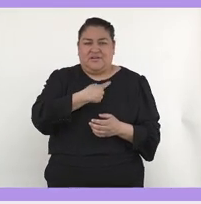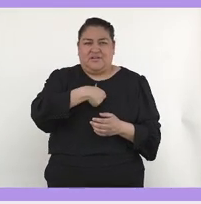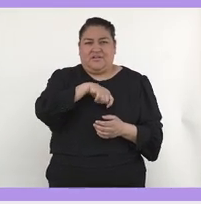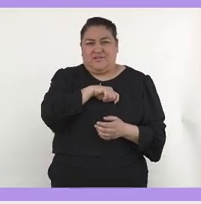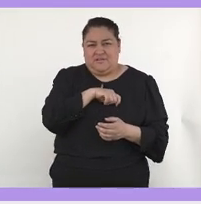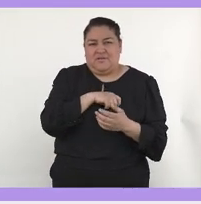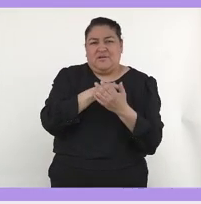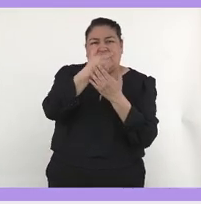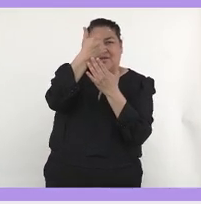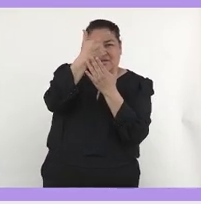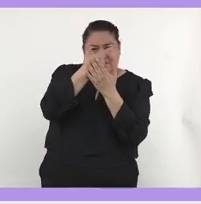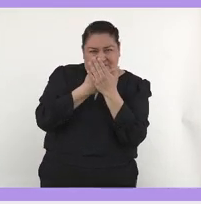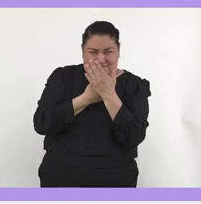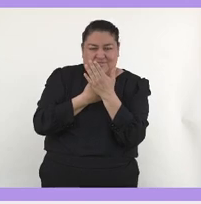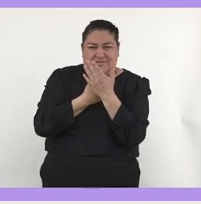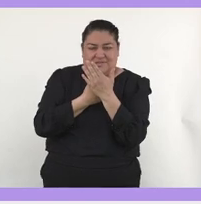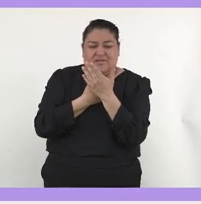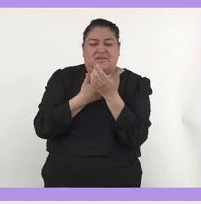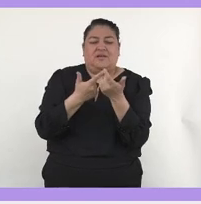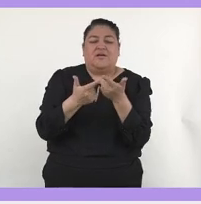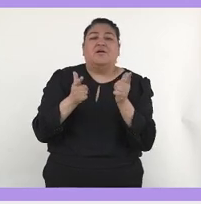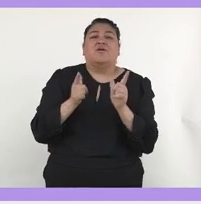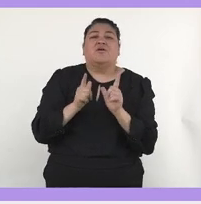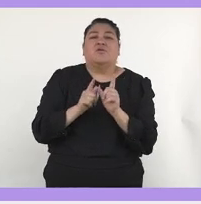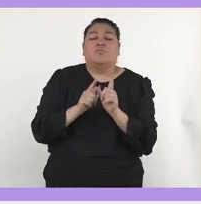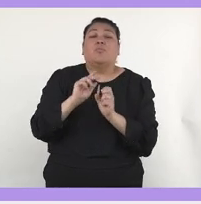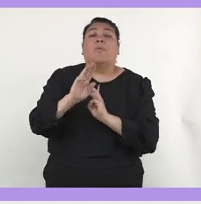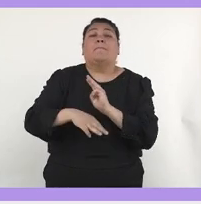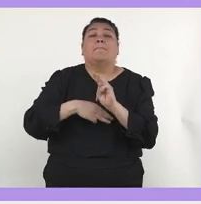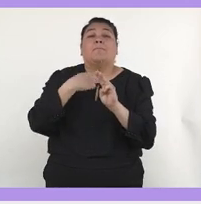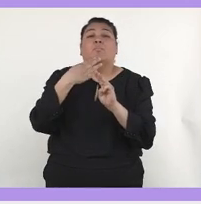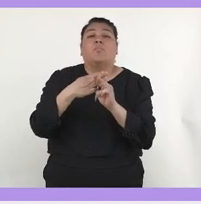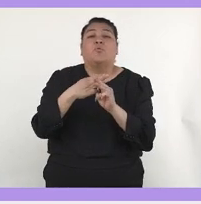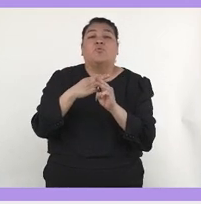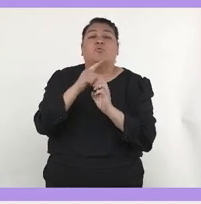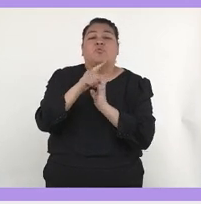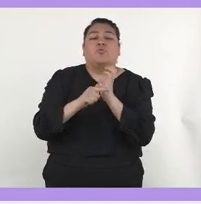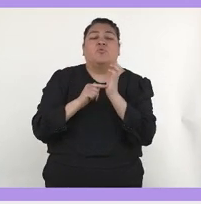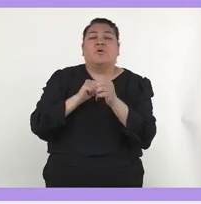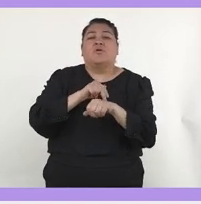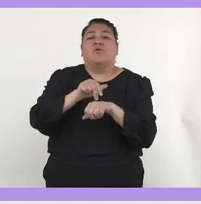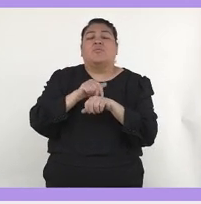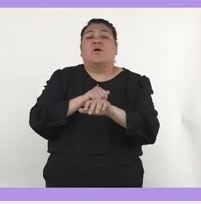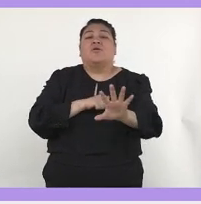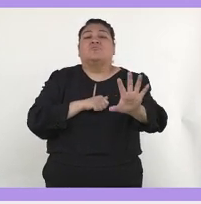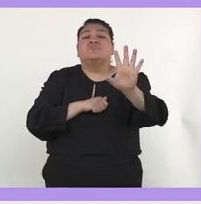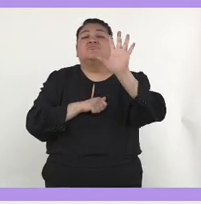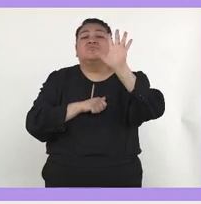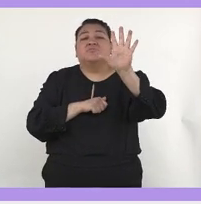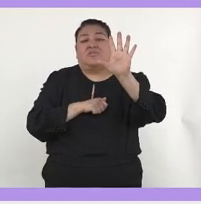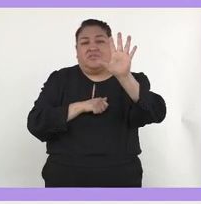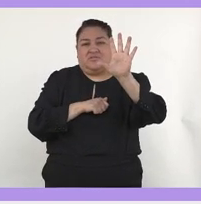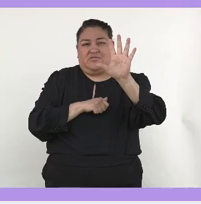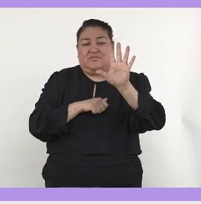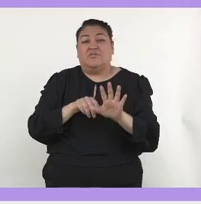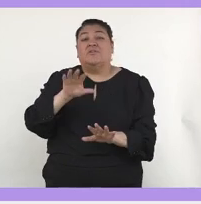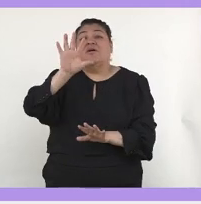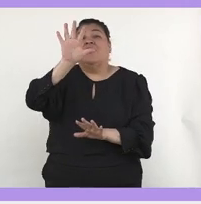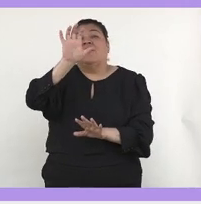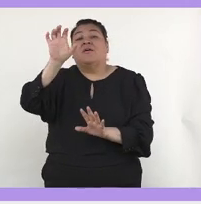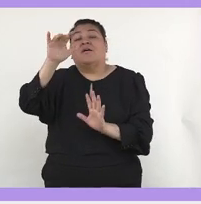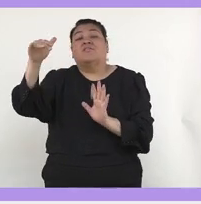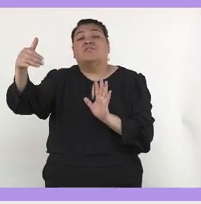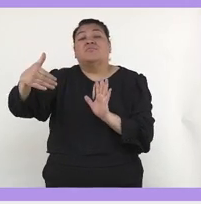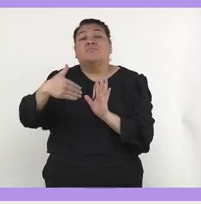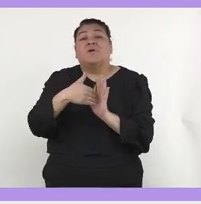cinco en cuanto a inversión de Clubes no alrededor de 500.000 euros se están invirtiendo por año por Club es un promedio eso te habla